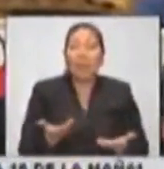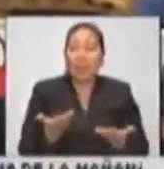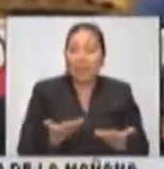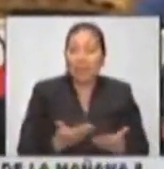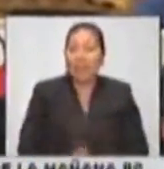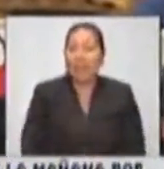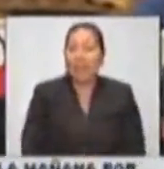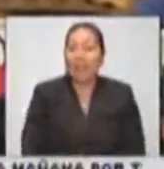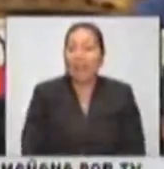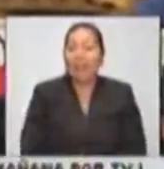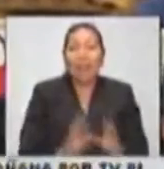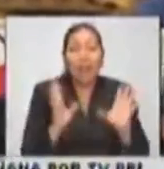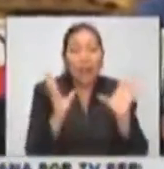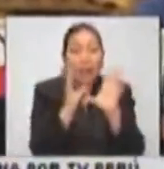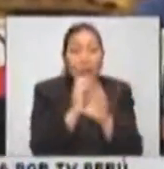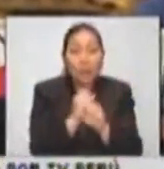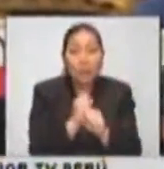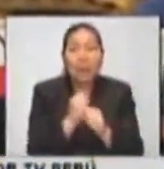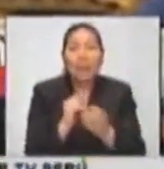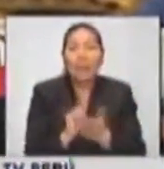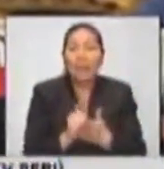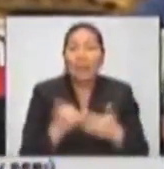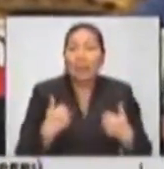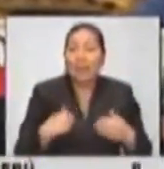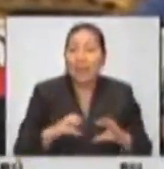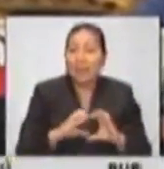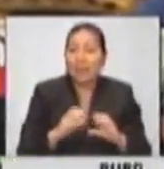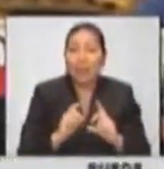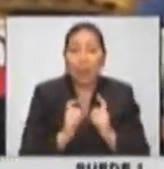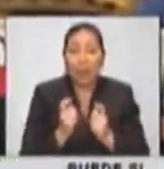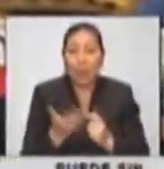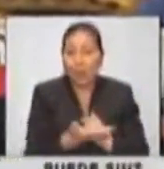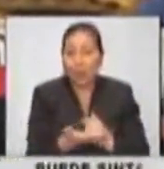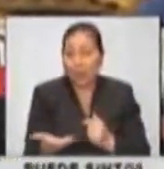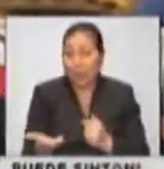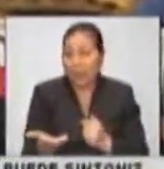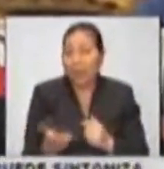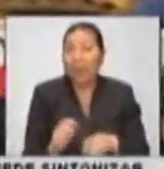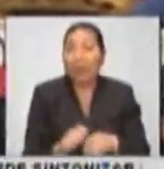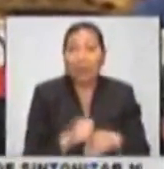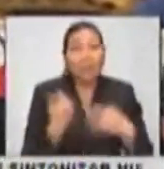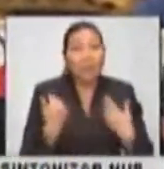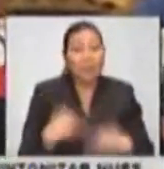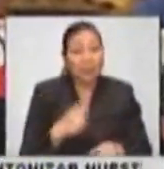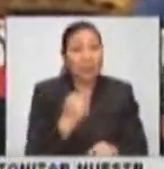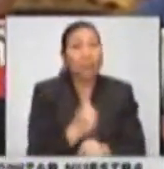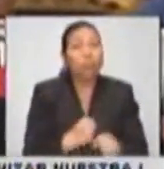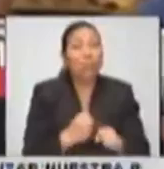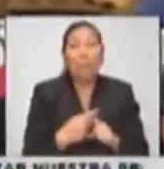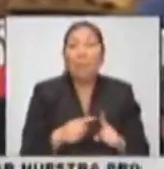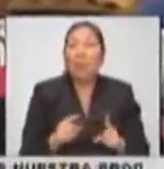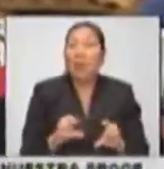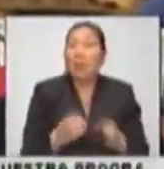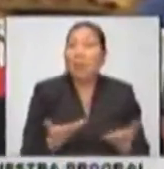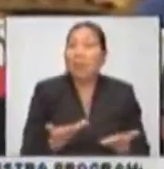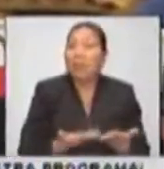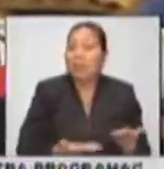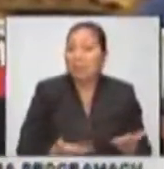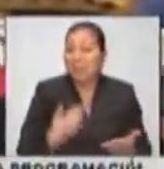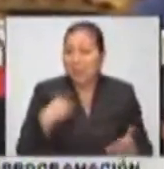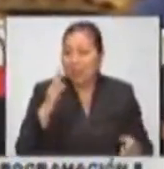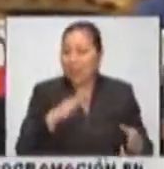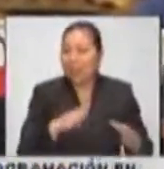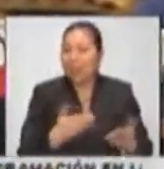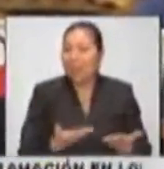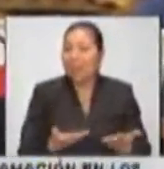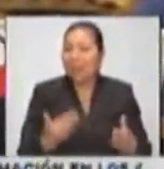dar el resumen de los estudios. Vamos a tener que hacerlo los congresistas, por nuestro lado, es una tarea grande. Pero si no lo ha podido hacer ese plan, eso es lo que me preocupa. ¿Dónde